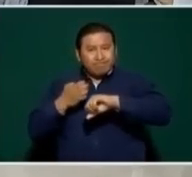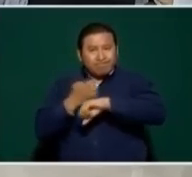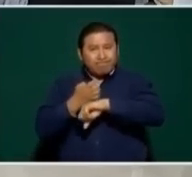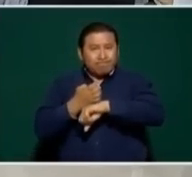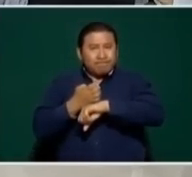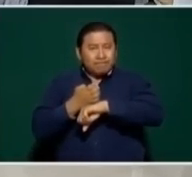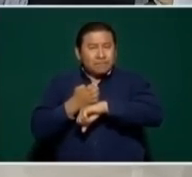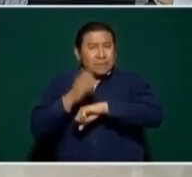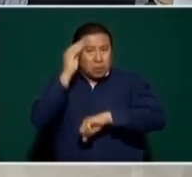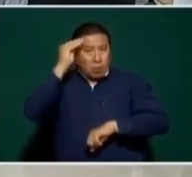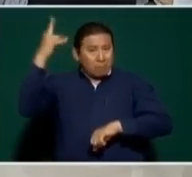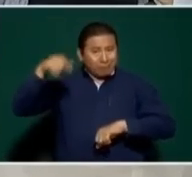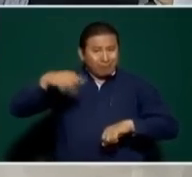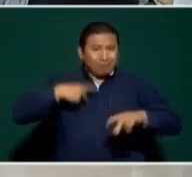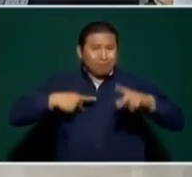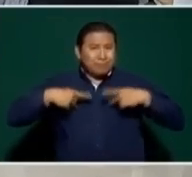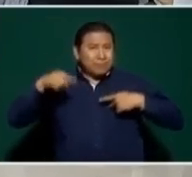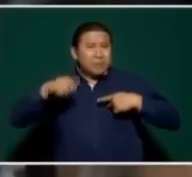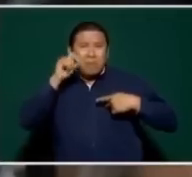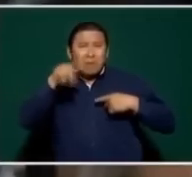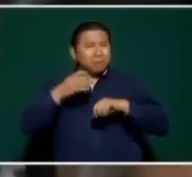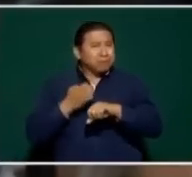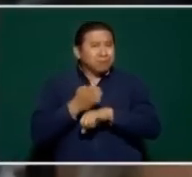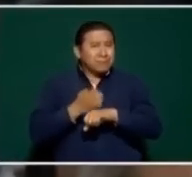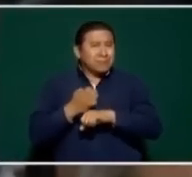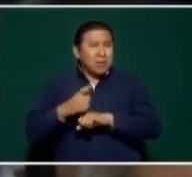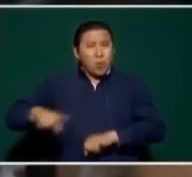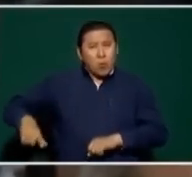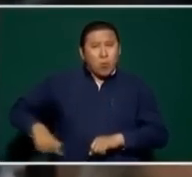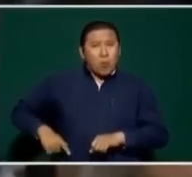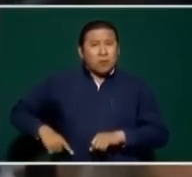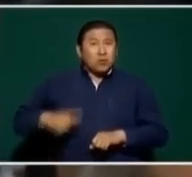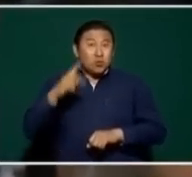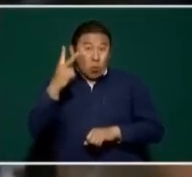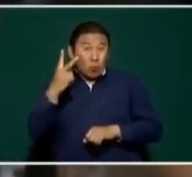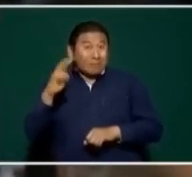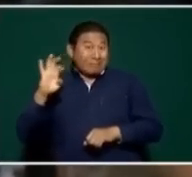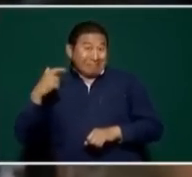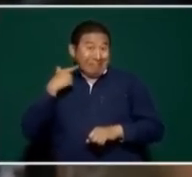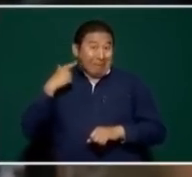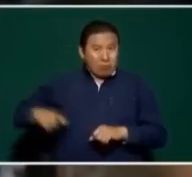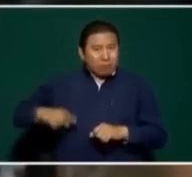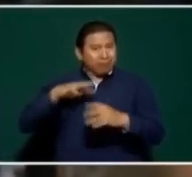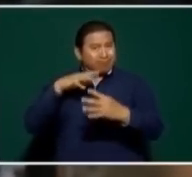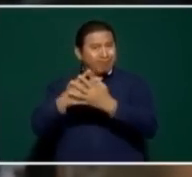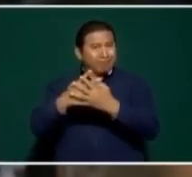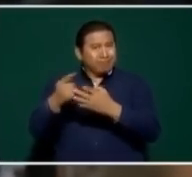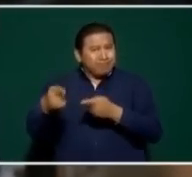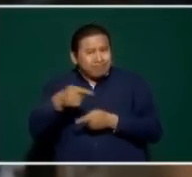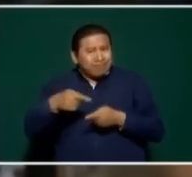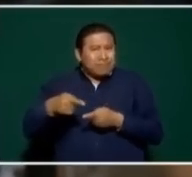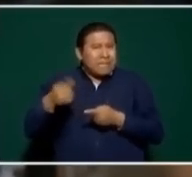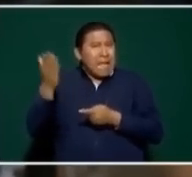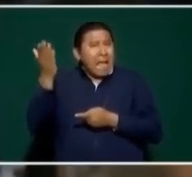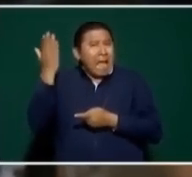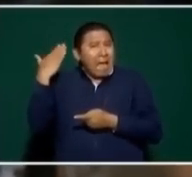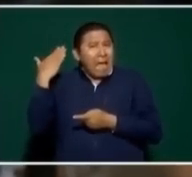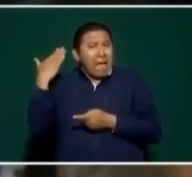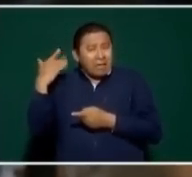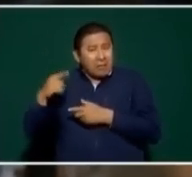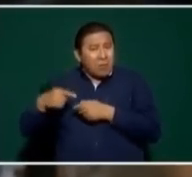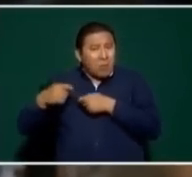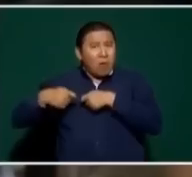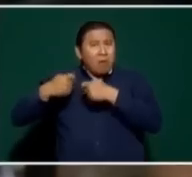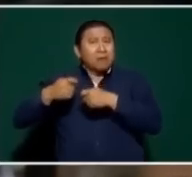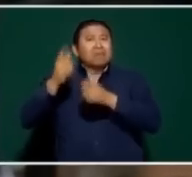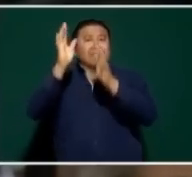les ha olvidado a mucha gente que es el único estado con 2 exgobernadores en la cárcel, para que vieran el cochinero que nos habían dejado, del cual